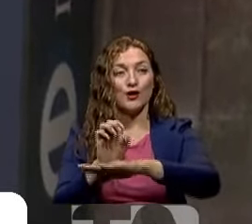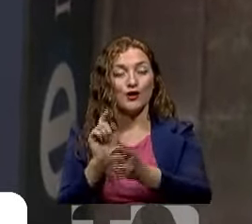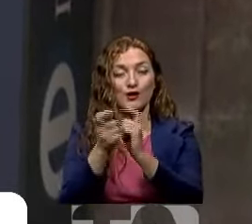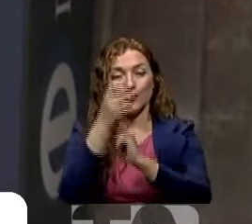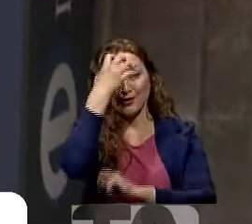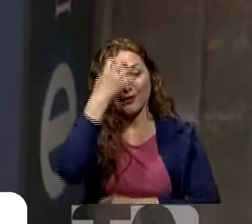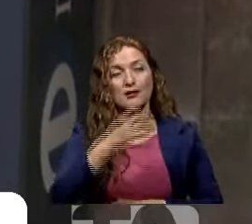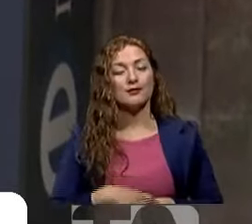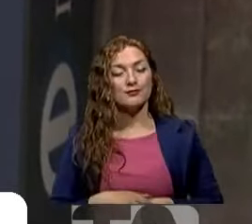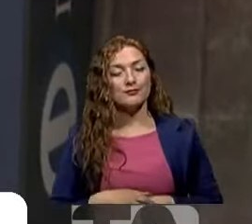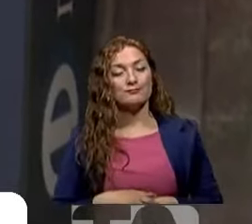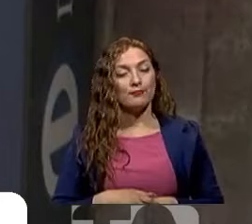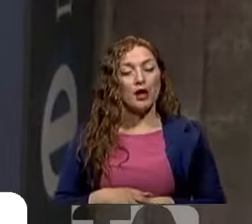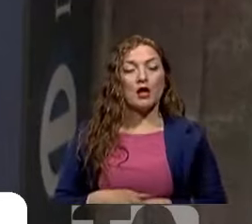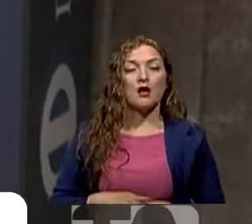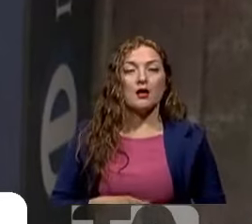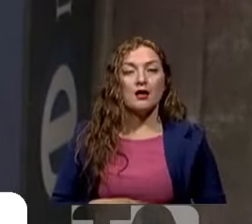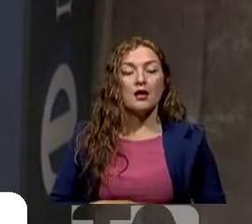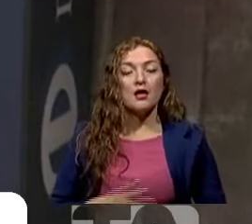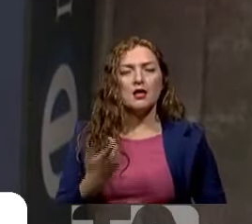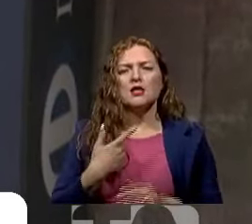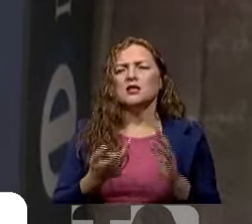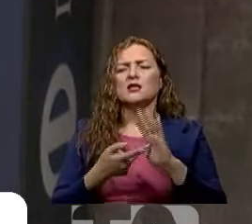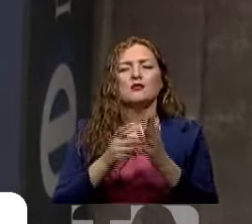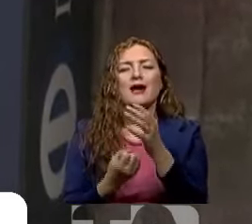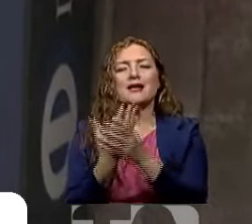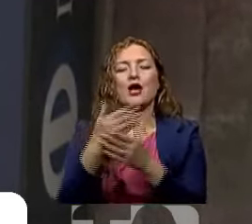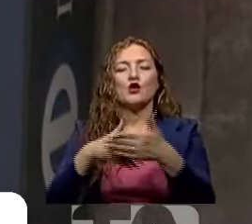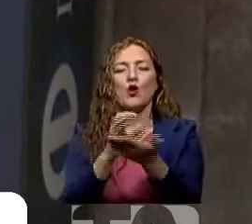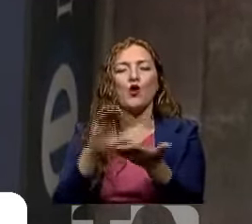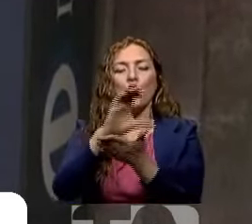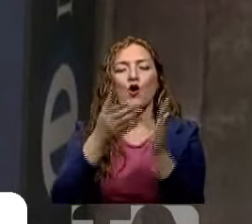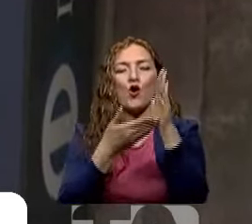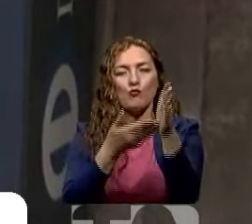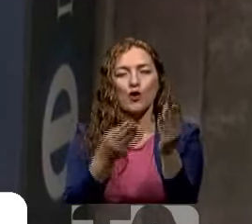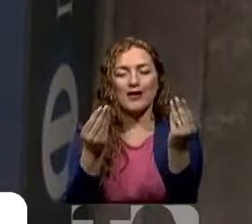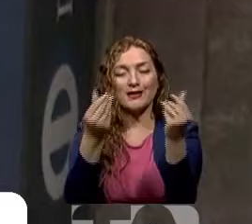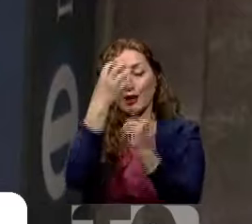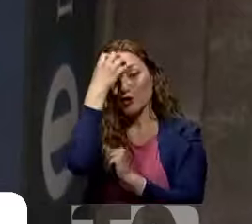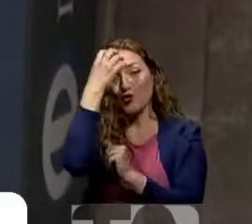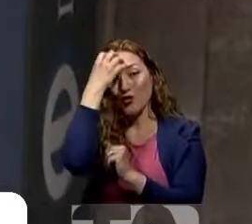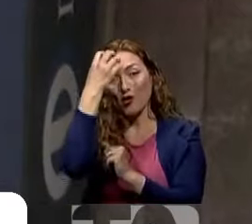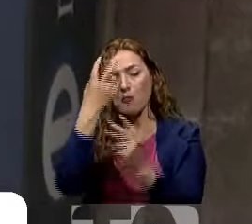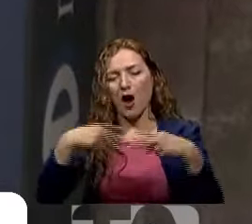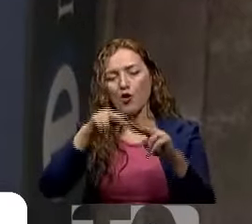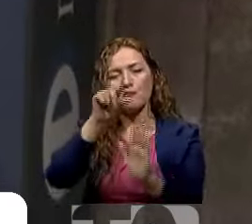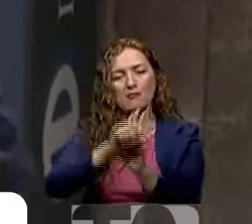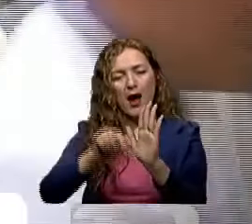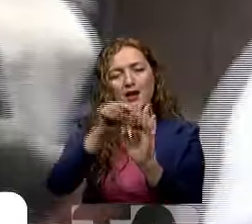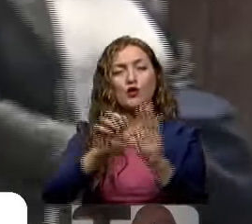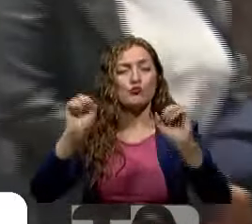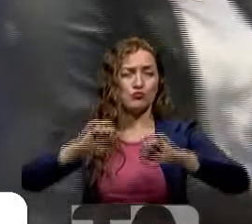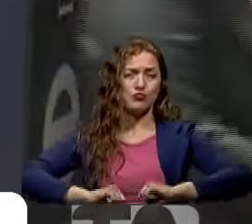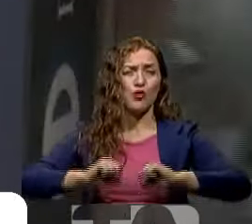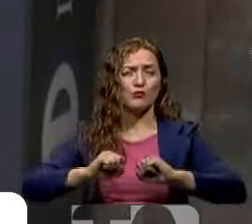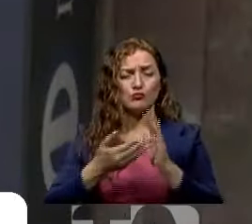la educación. Y lo que vamos a tener es una red de colegios en donde podamos establecer un modelo de calidad educativa de bajo costo que pueda además